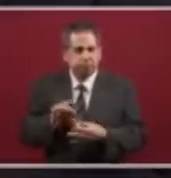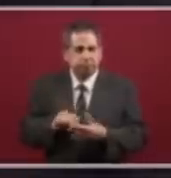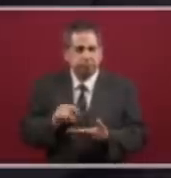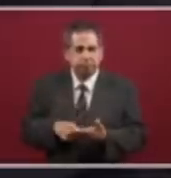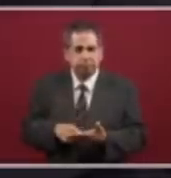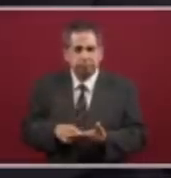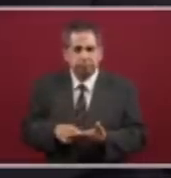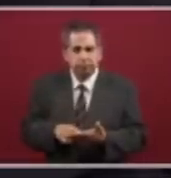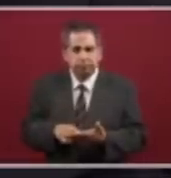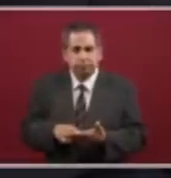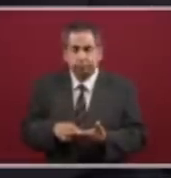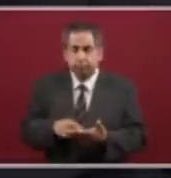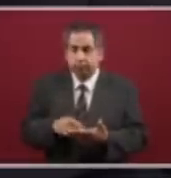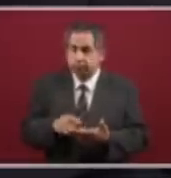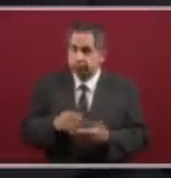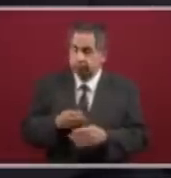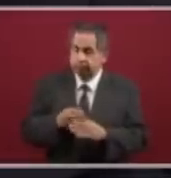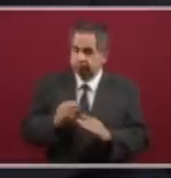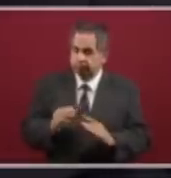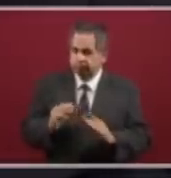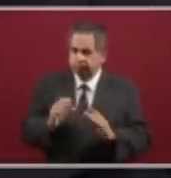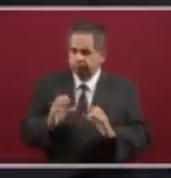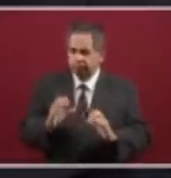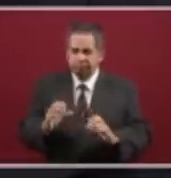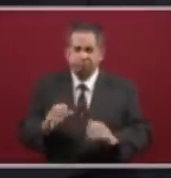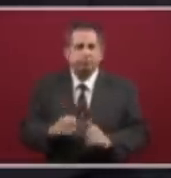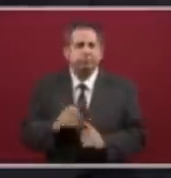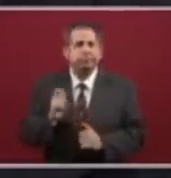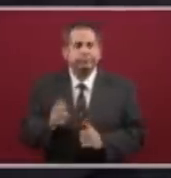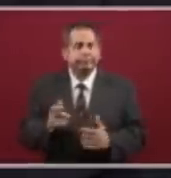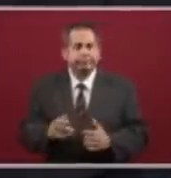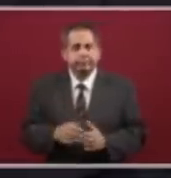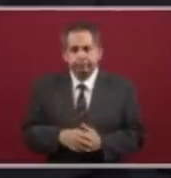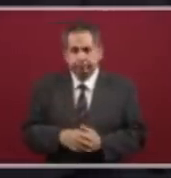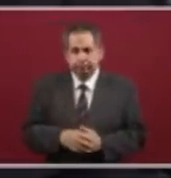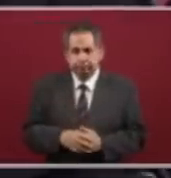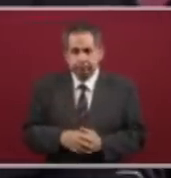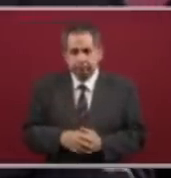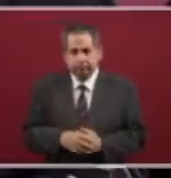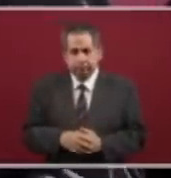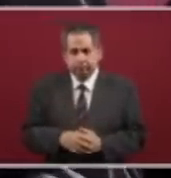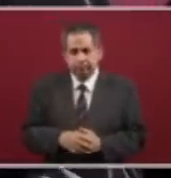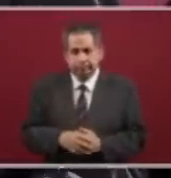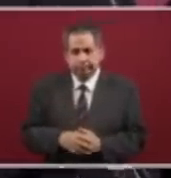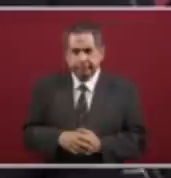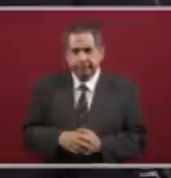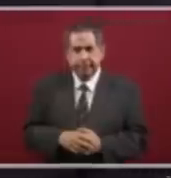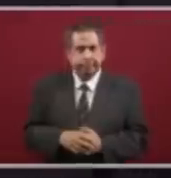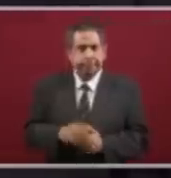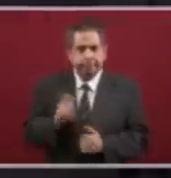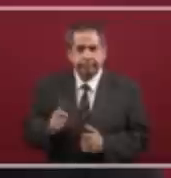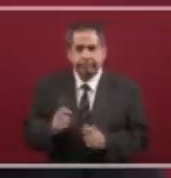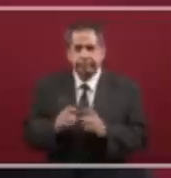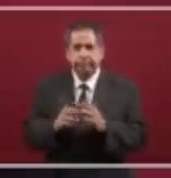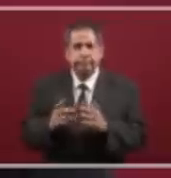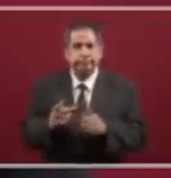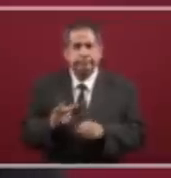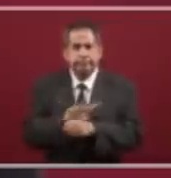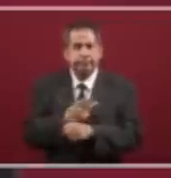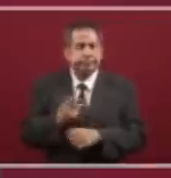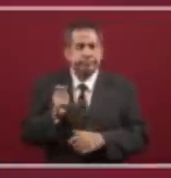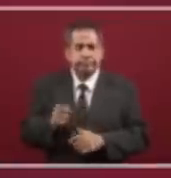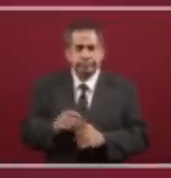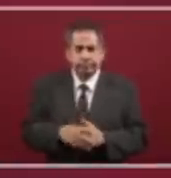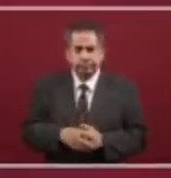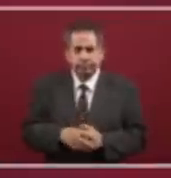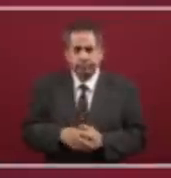hay que tener cuidado de que no vaya a sucede de que se trate de una